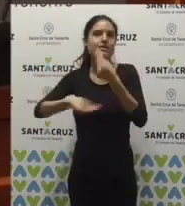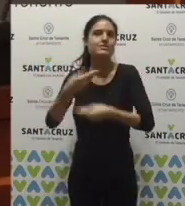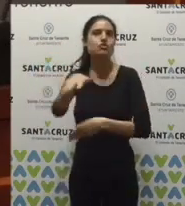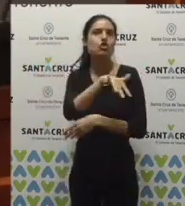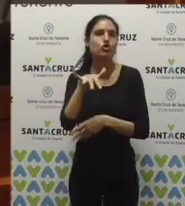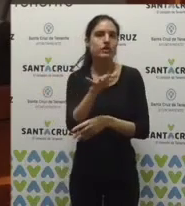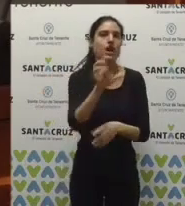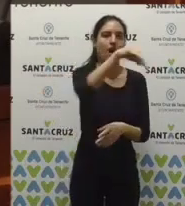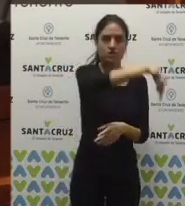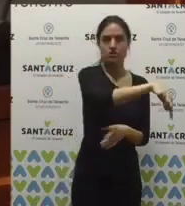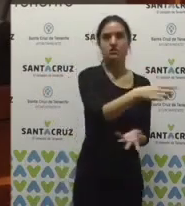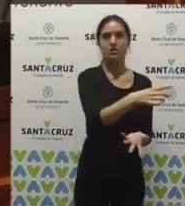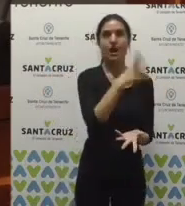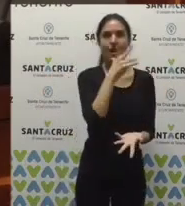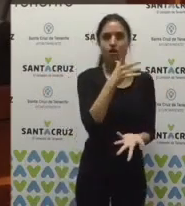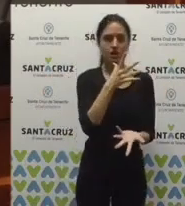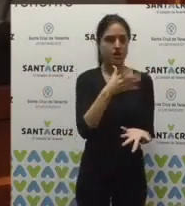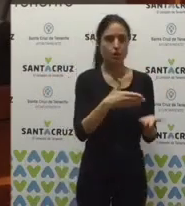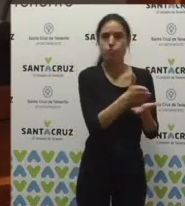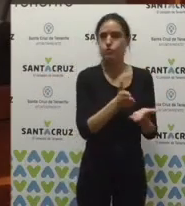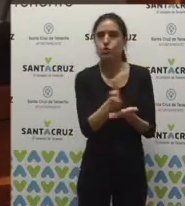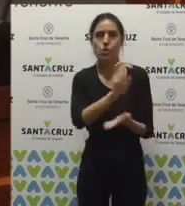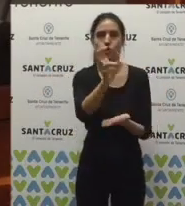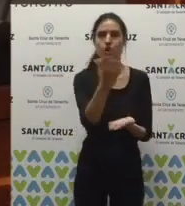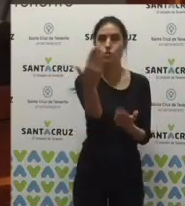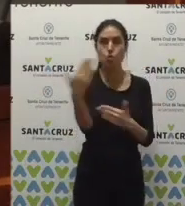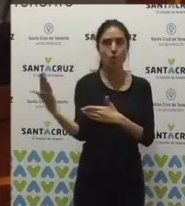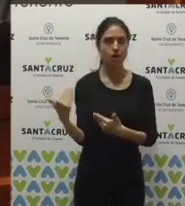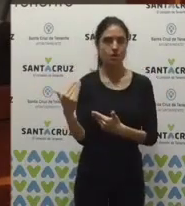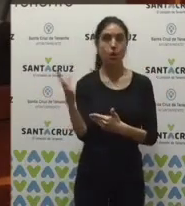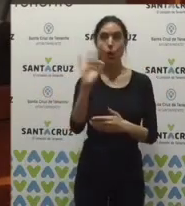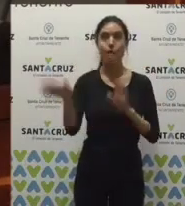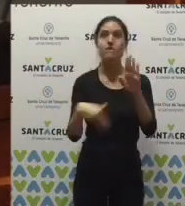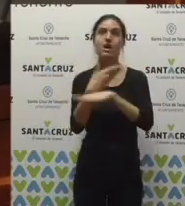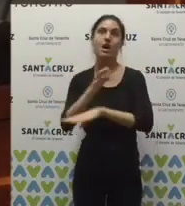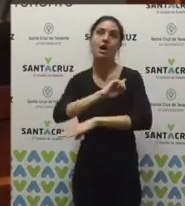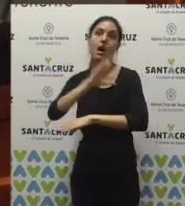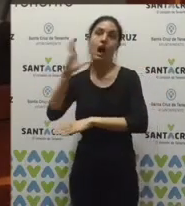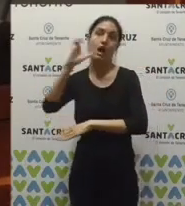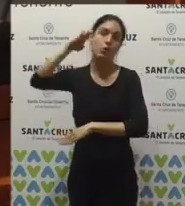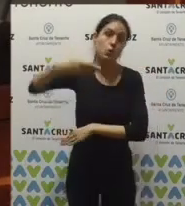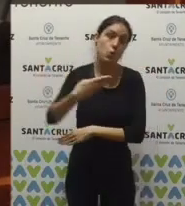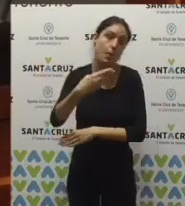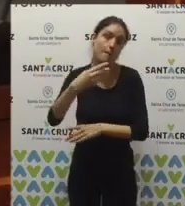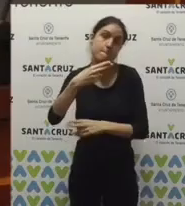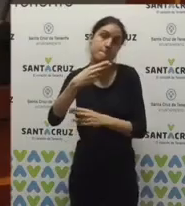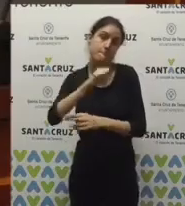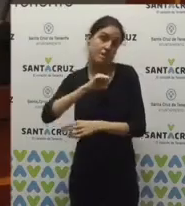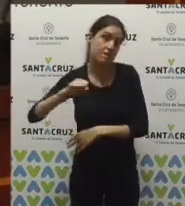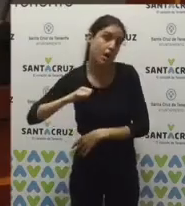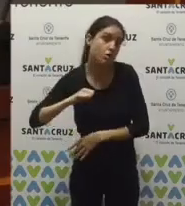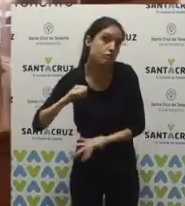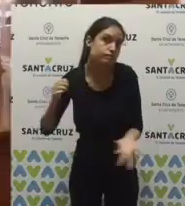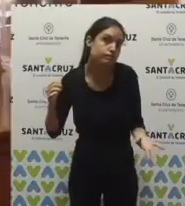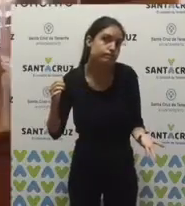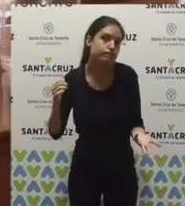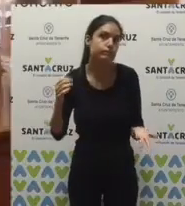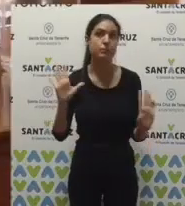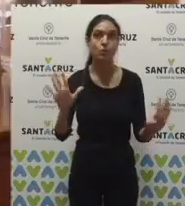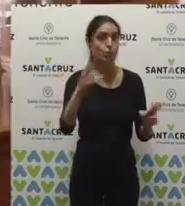se van a quedar sin alternativas o tendrán que recurrir al club privado alternativas que no son